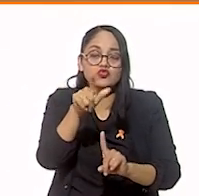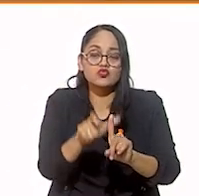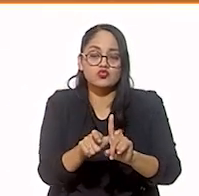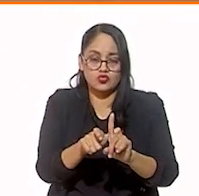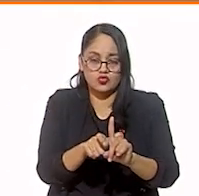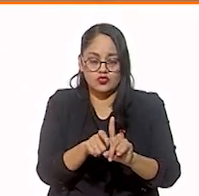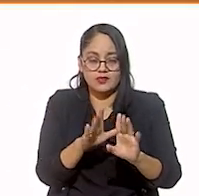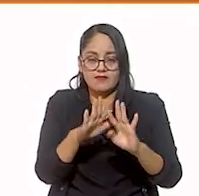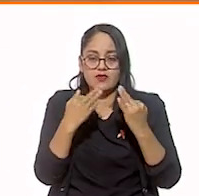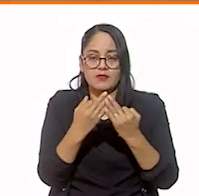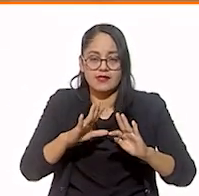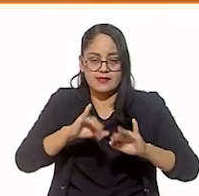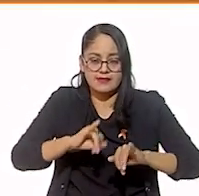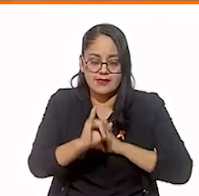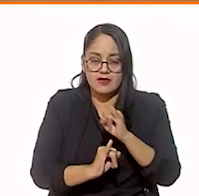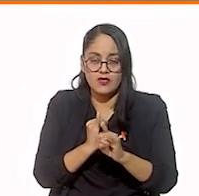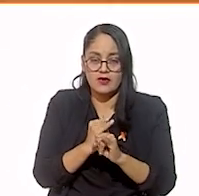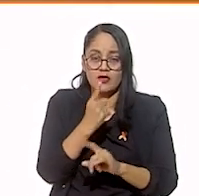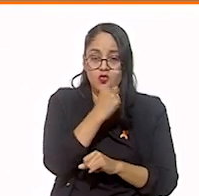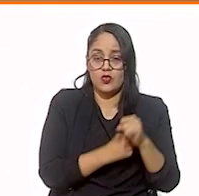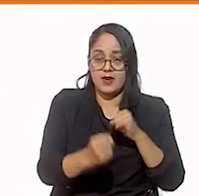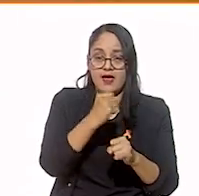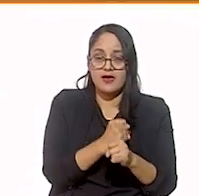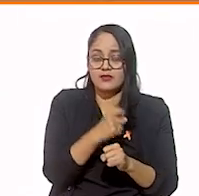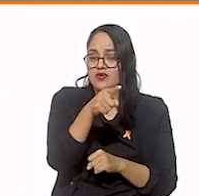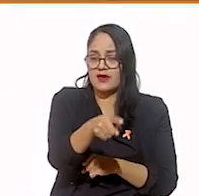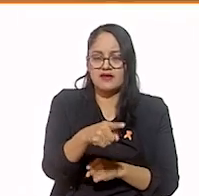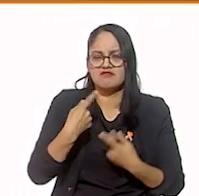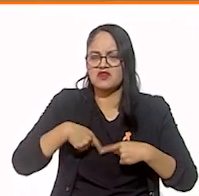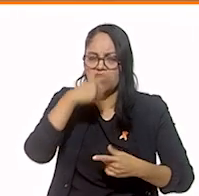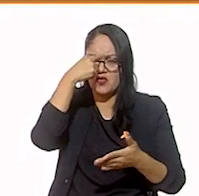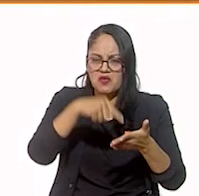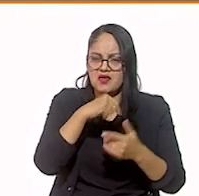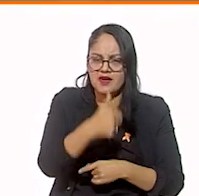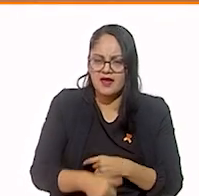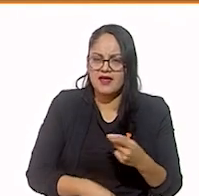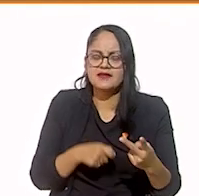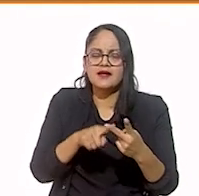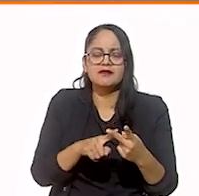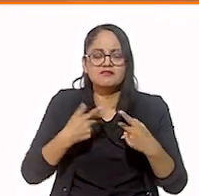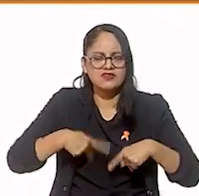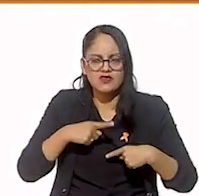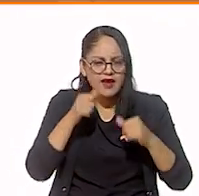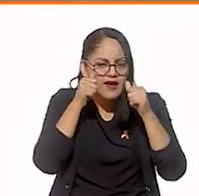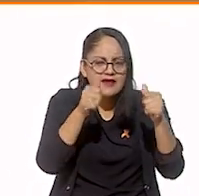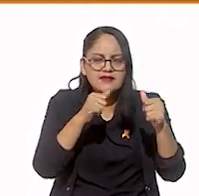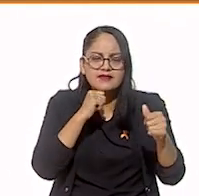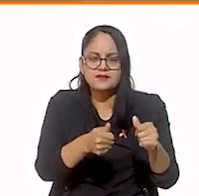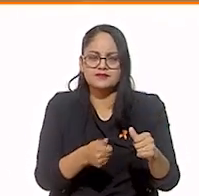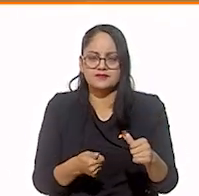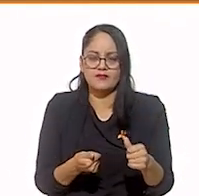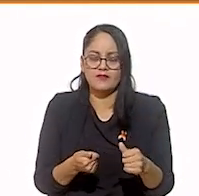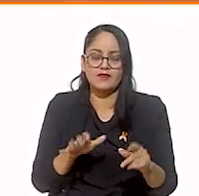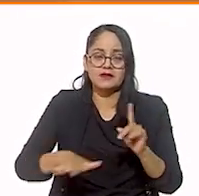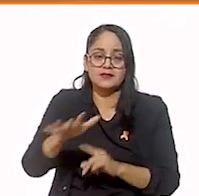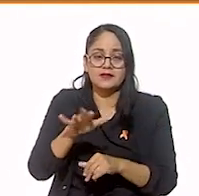internacional en el entendido de que en el último año ha perdido muchísima credibilidad, ha perdido muchísima atención en la